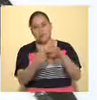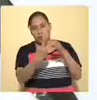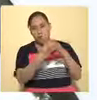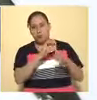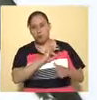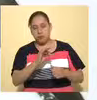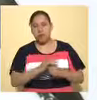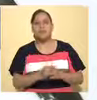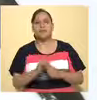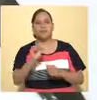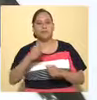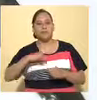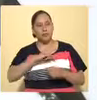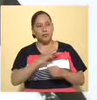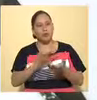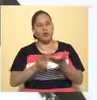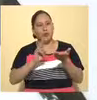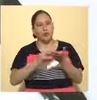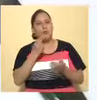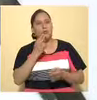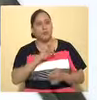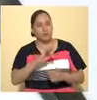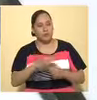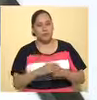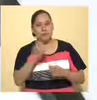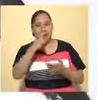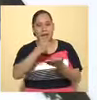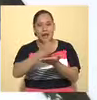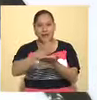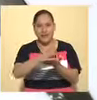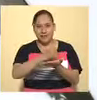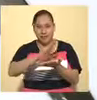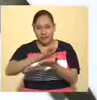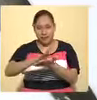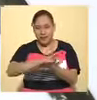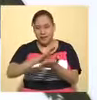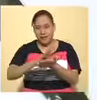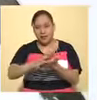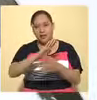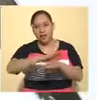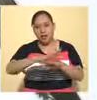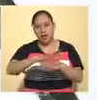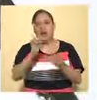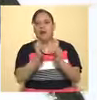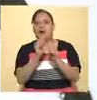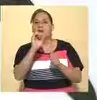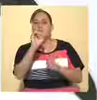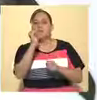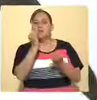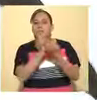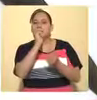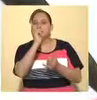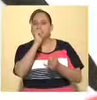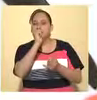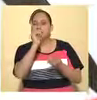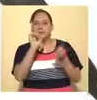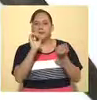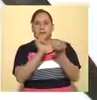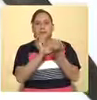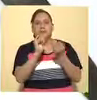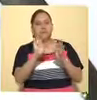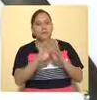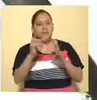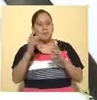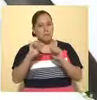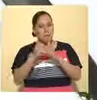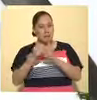pues también le podemos dar doble uso. Para usarlo de empanizado. Exacto. Ok, con avena o Si tenemos pues el pan que nos quedó de algunos